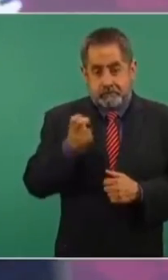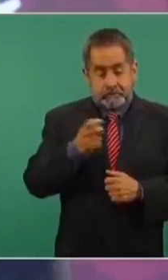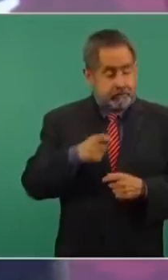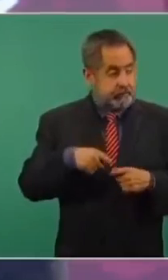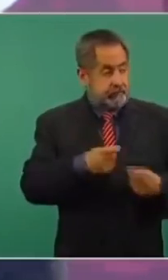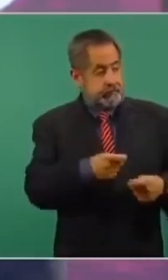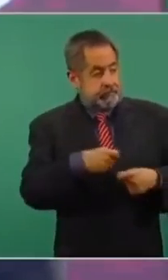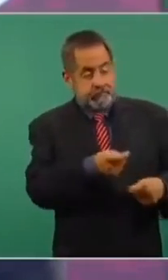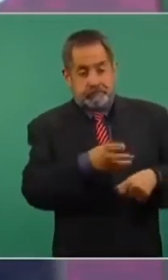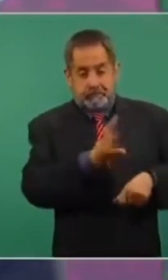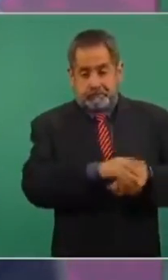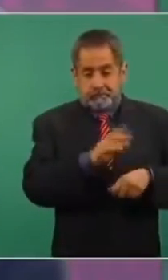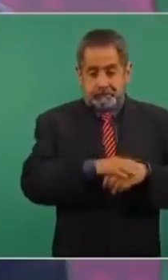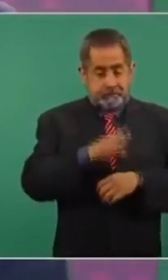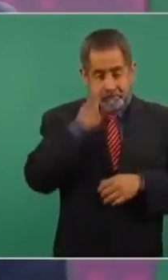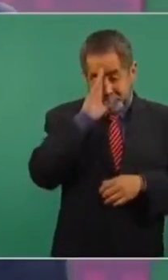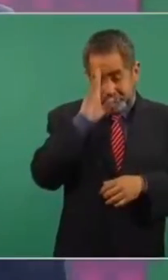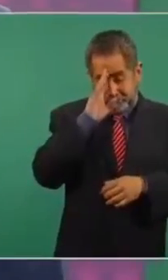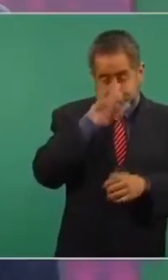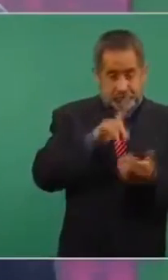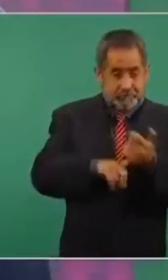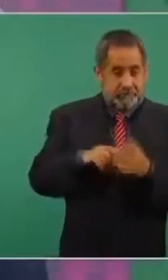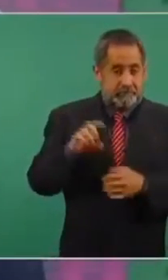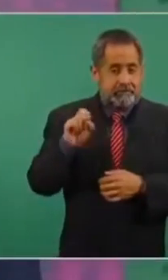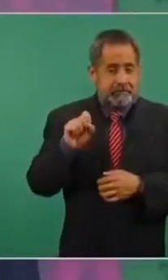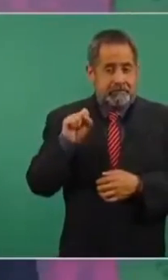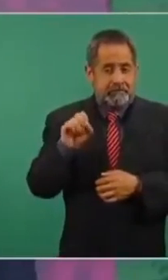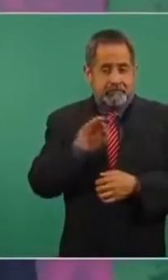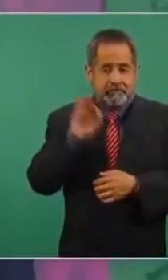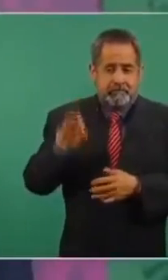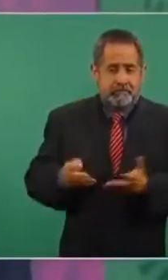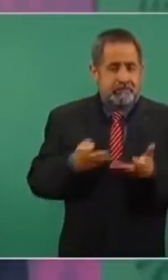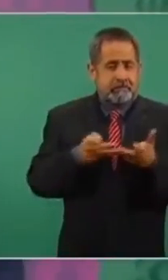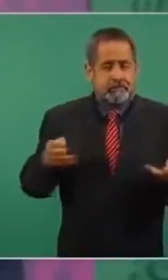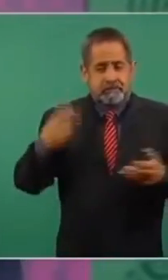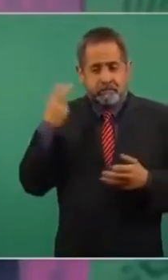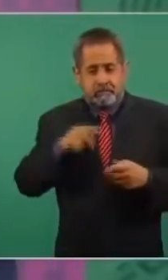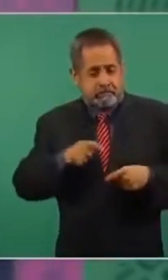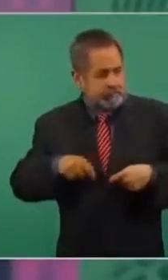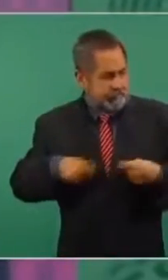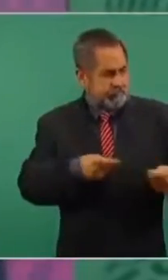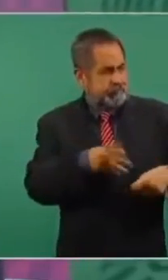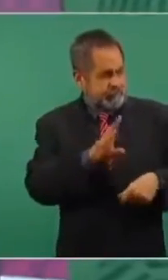concesionar el 60% del territorio nacional,